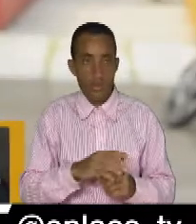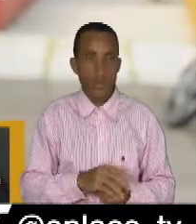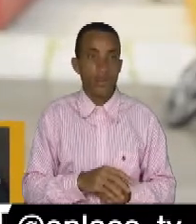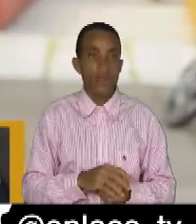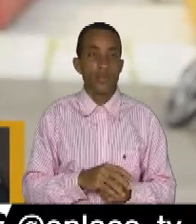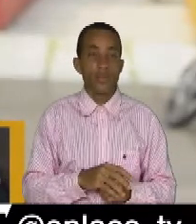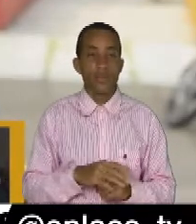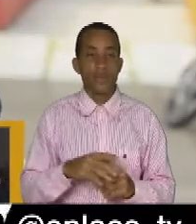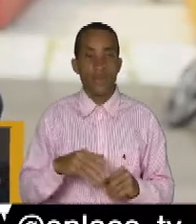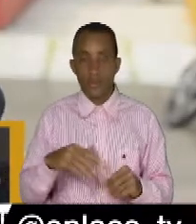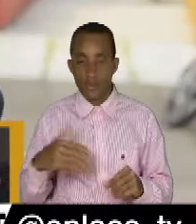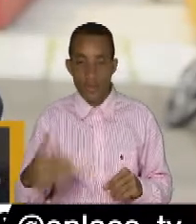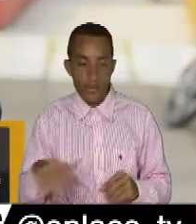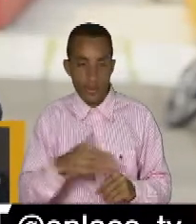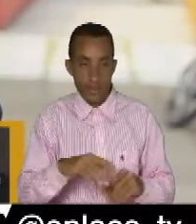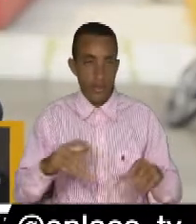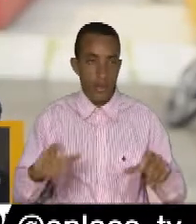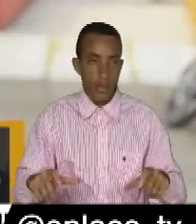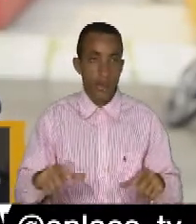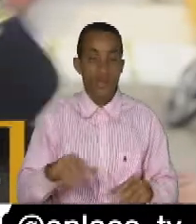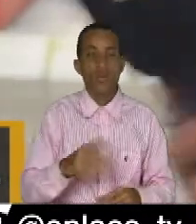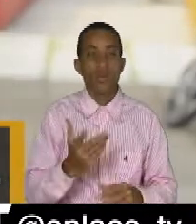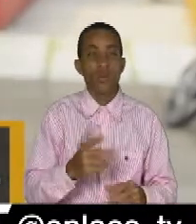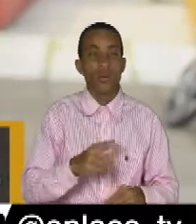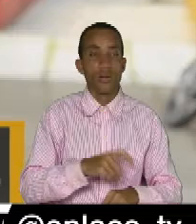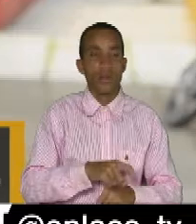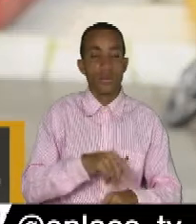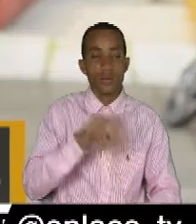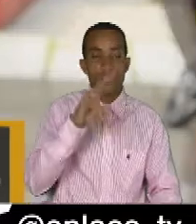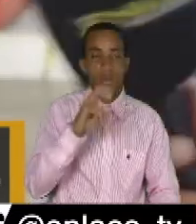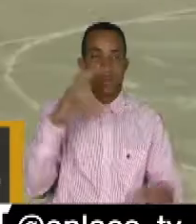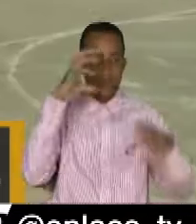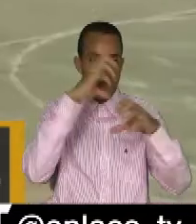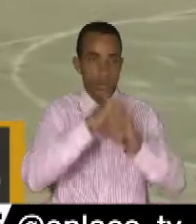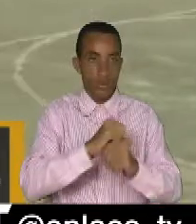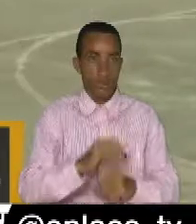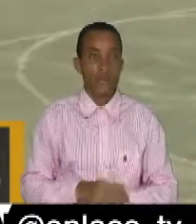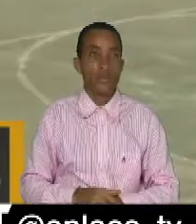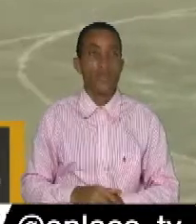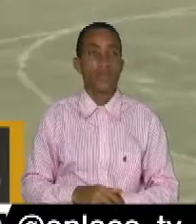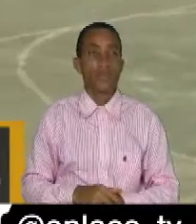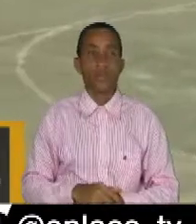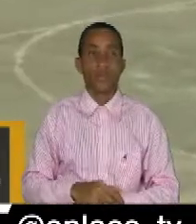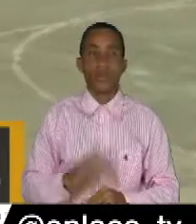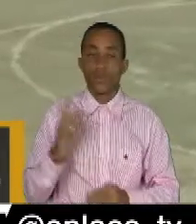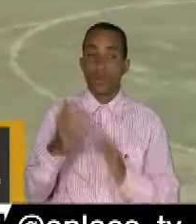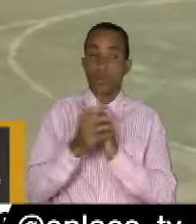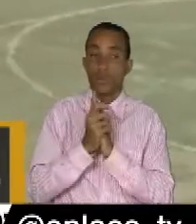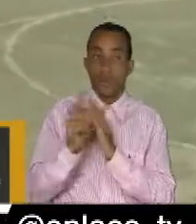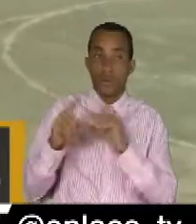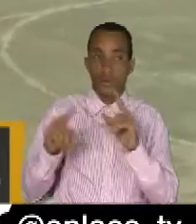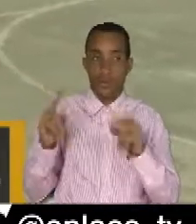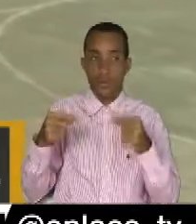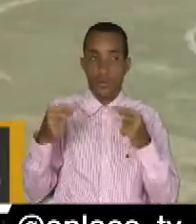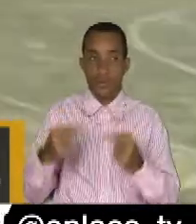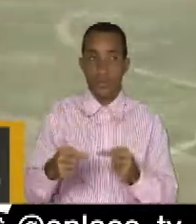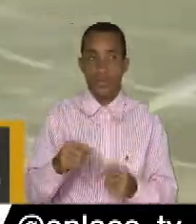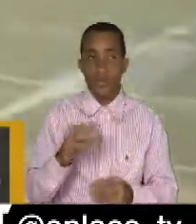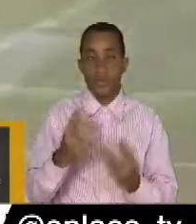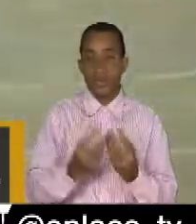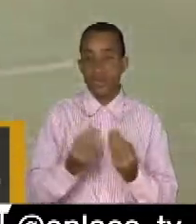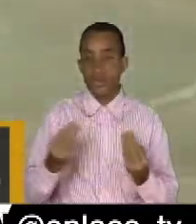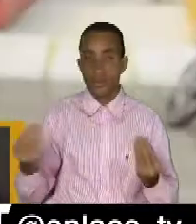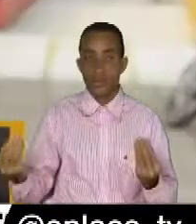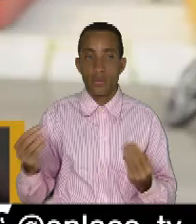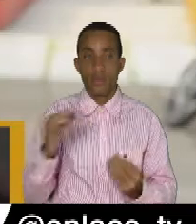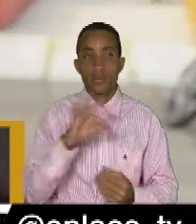con la ayuda de Dios ahí a partir de las 7 de la noche. Destacó el dirigente deportivo la calidad demostrada en este campeonato en el que participaron 36 equipos. Muy